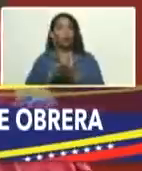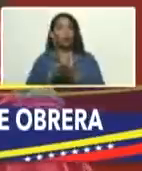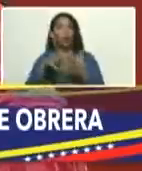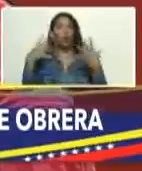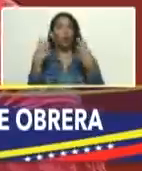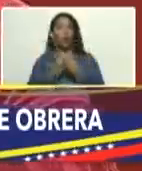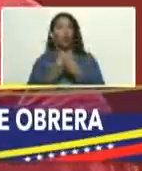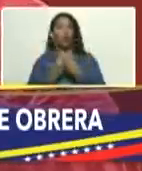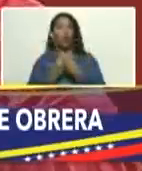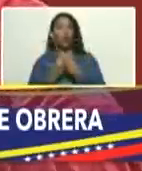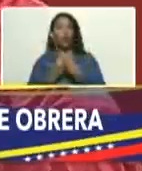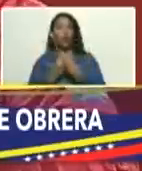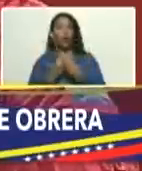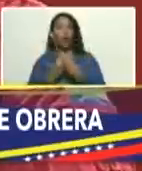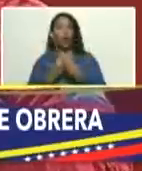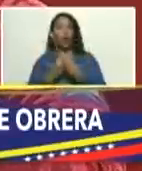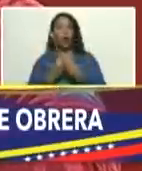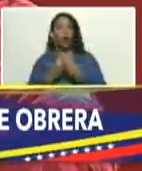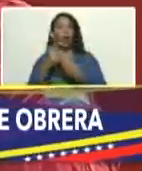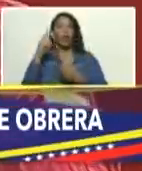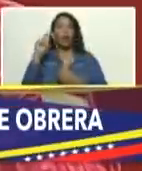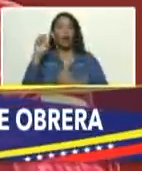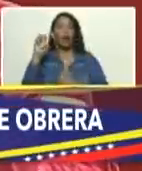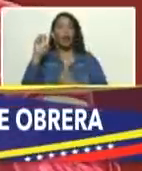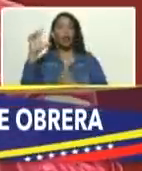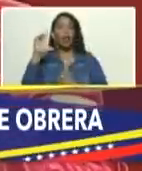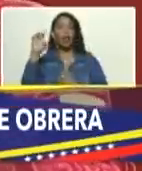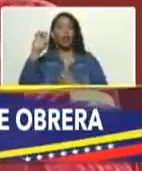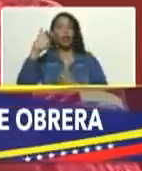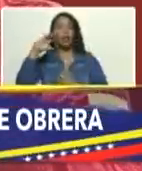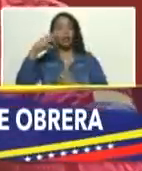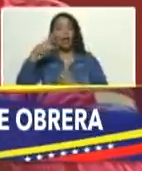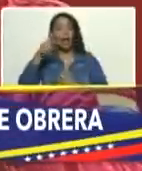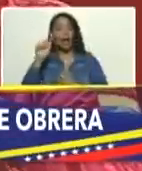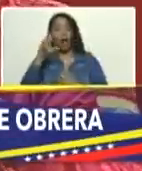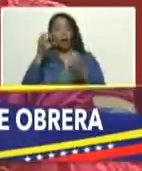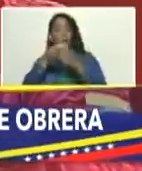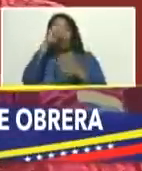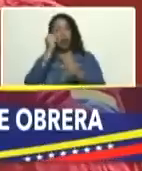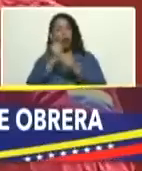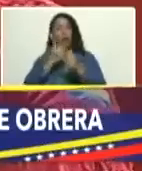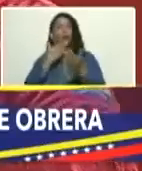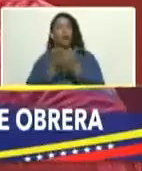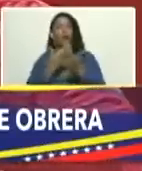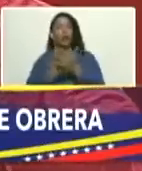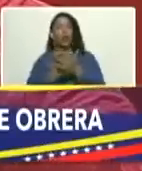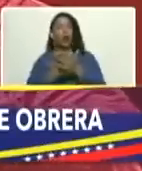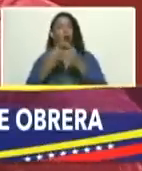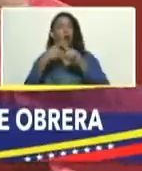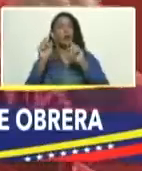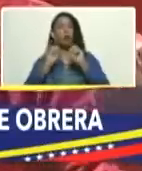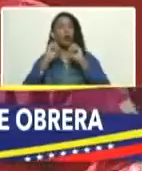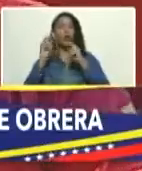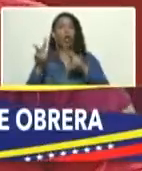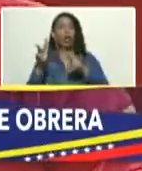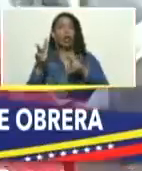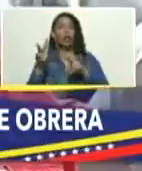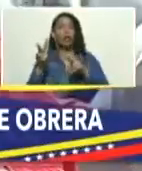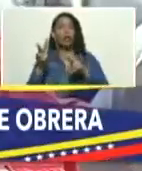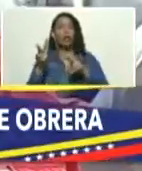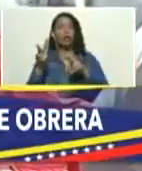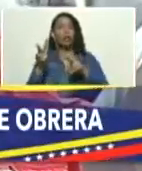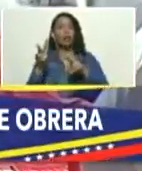conjunto con el compañero Tellechea, de que la clase trabajadora le presente a usted en otra oportunidad 5 tipos